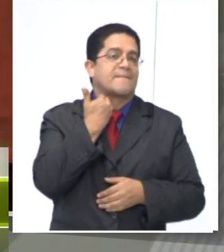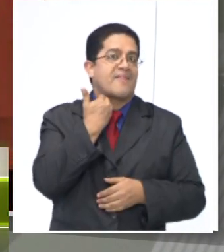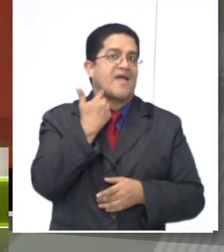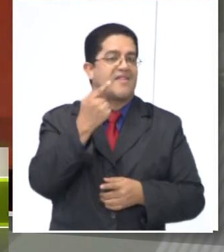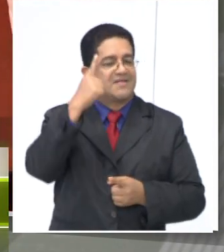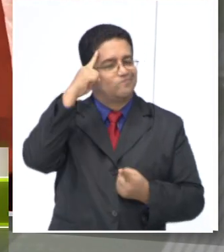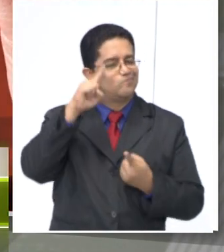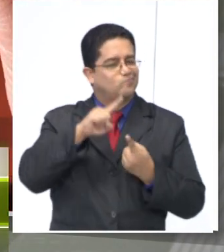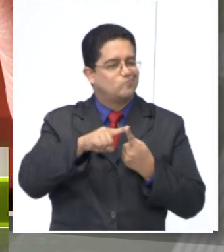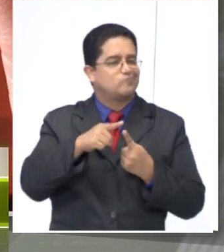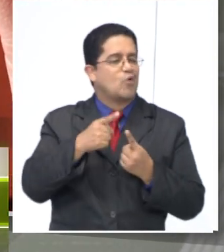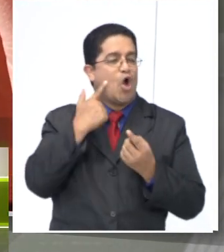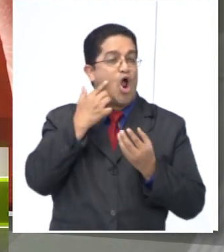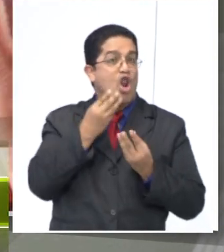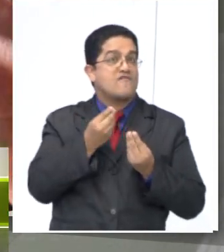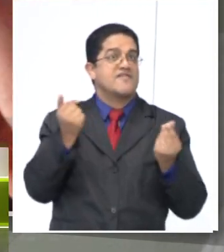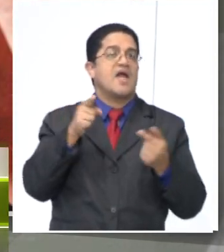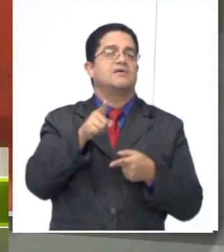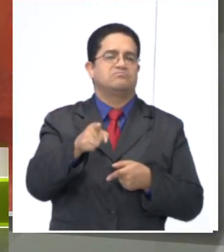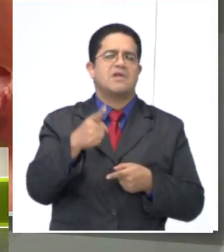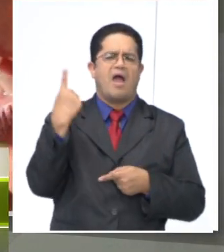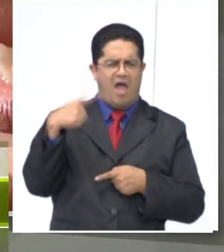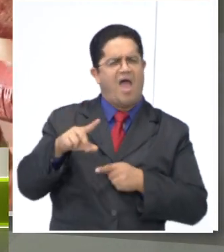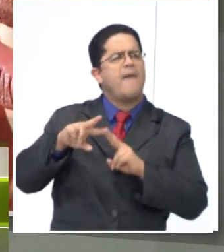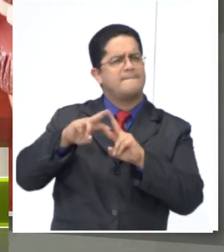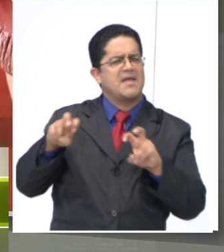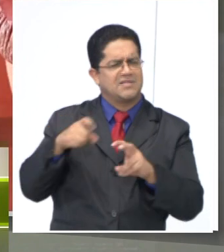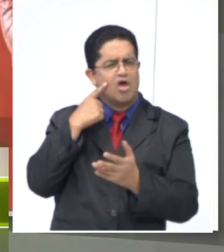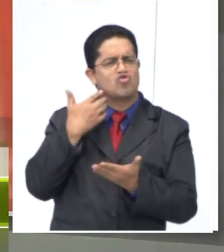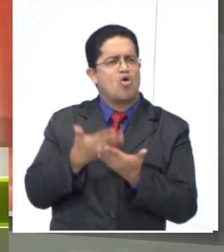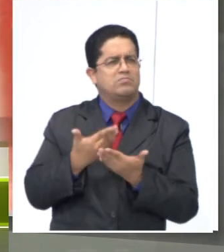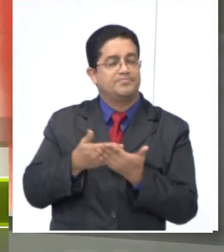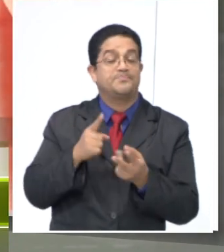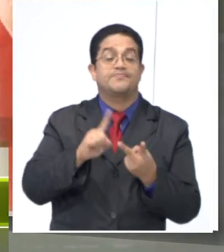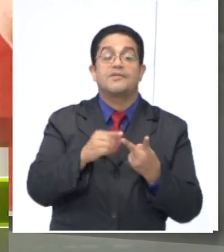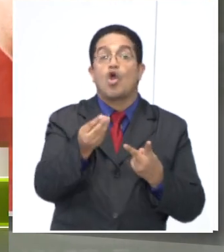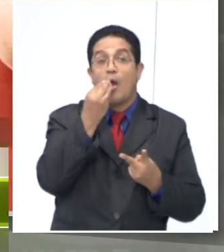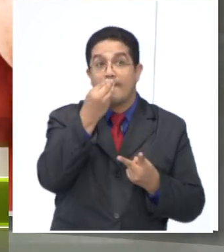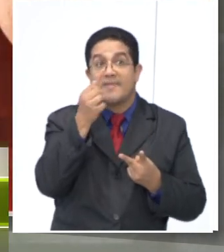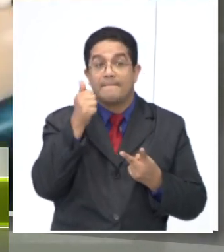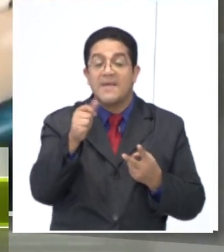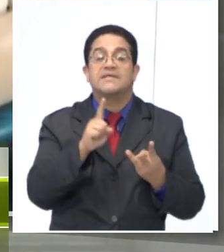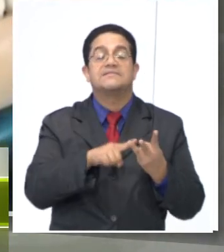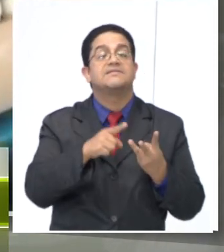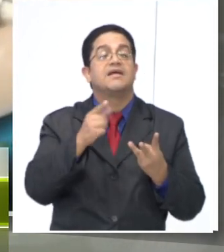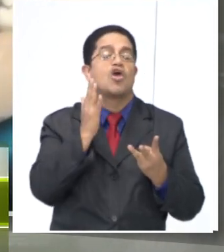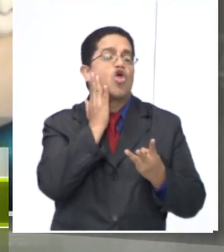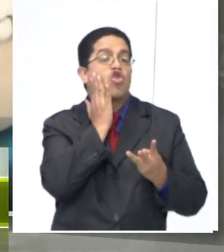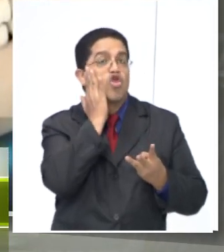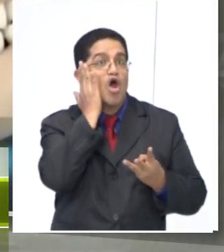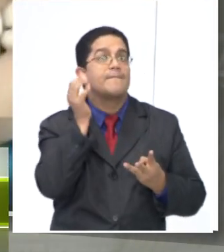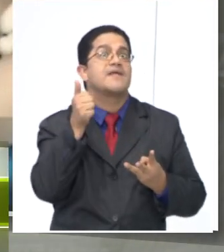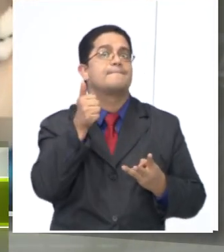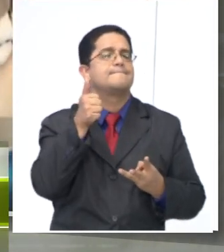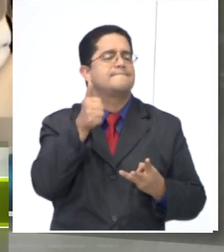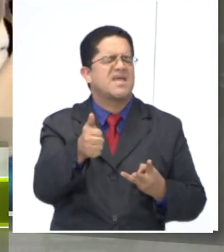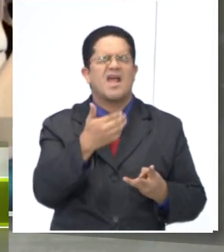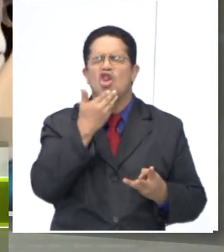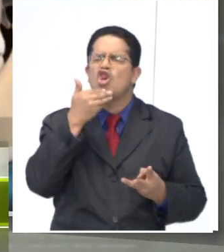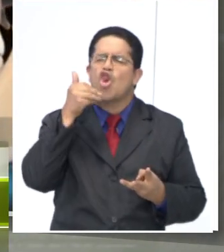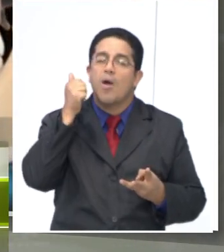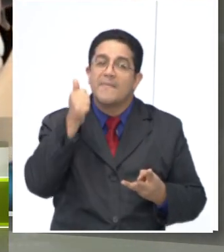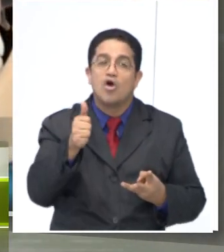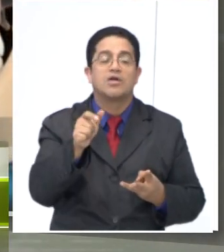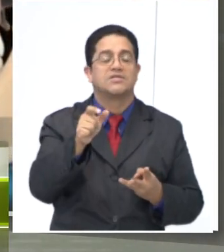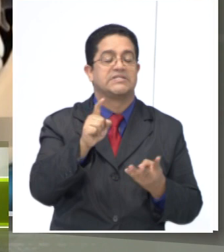como el Alzheimer. Se han tenido estudios respecto a eso, la adecuada nutrición y una calidad de sueño que sea lo mejor posible. El paciente